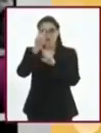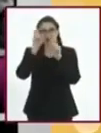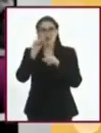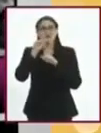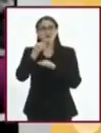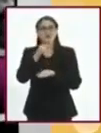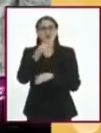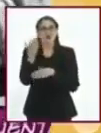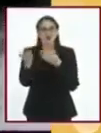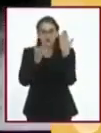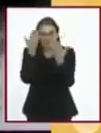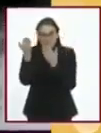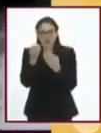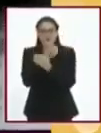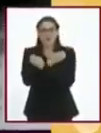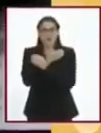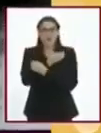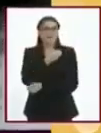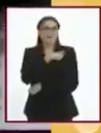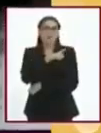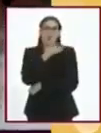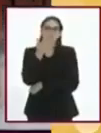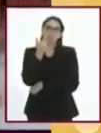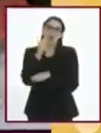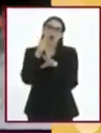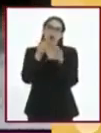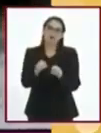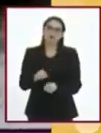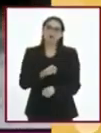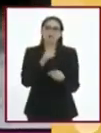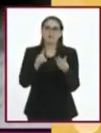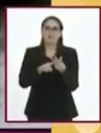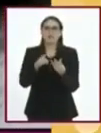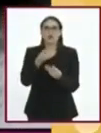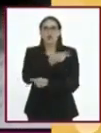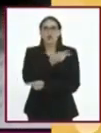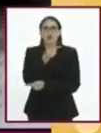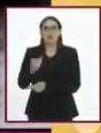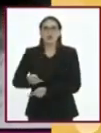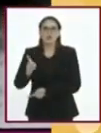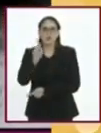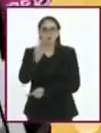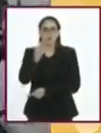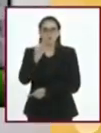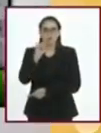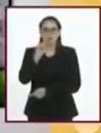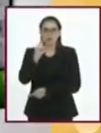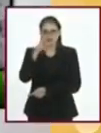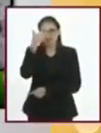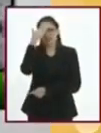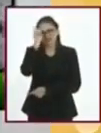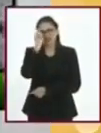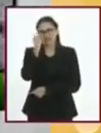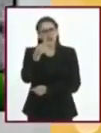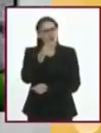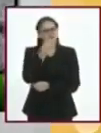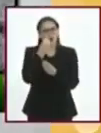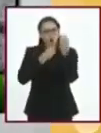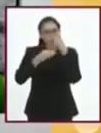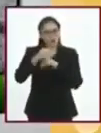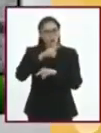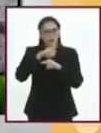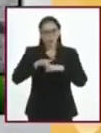salud. Y la pobreza patrimonial comprende a las personas que, si bien pueden cubrir sus necesidades básicas de